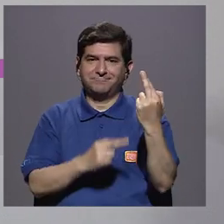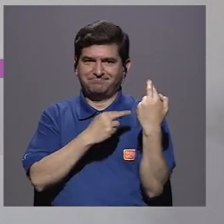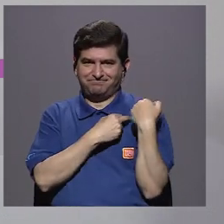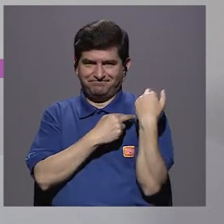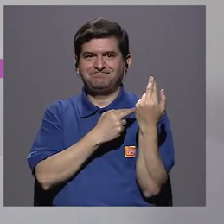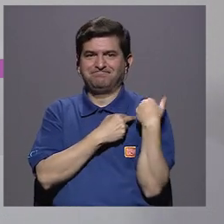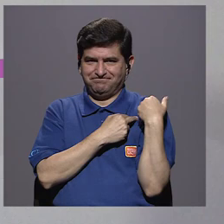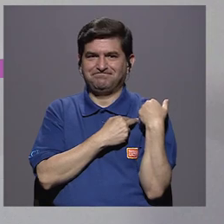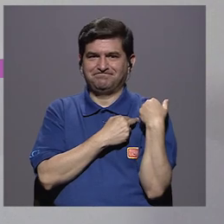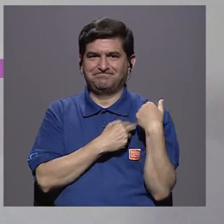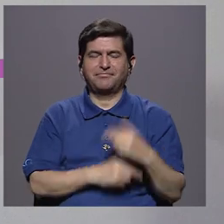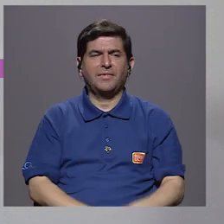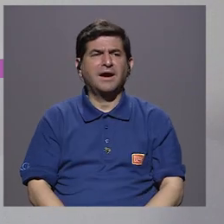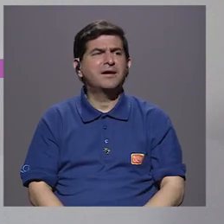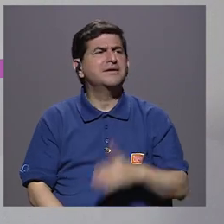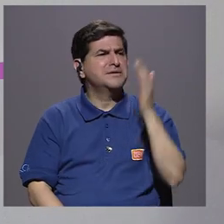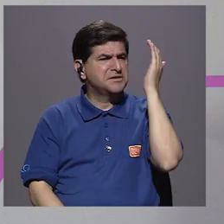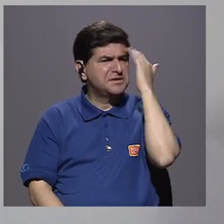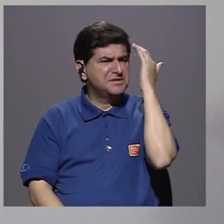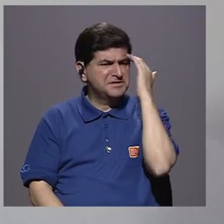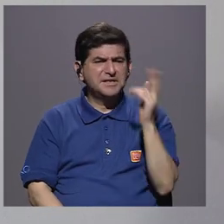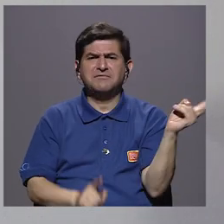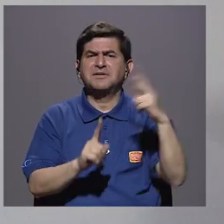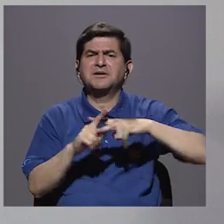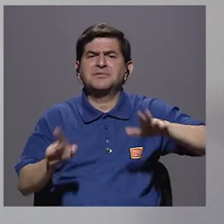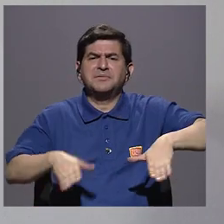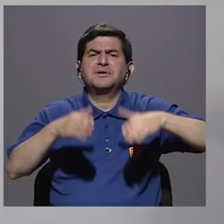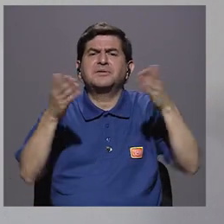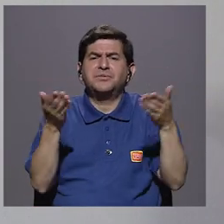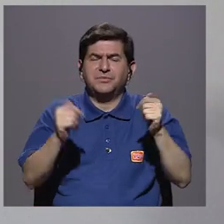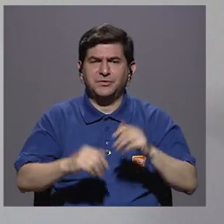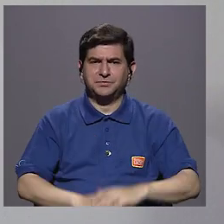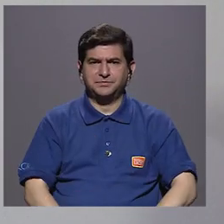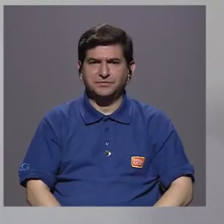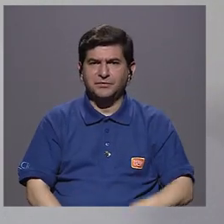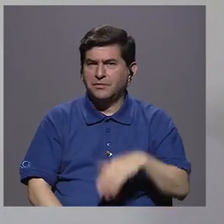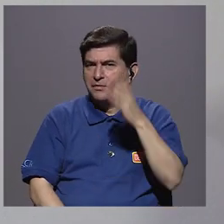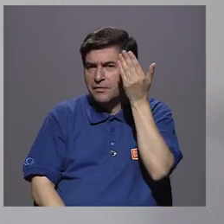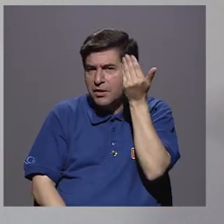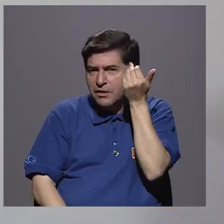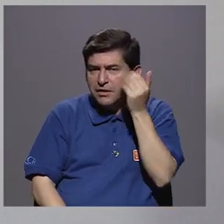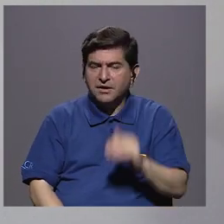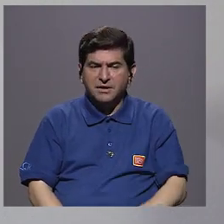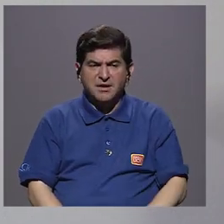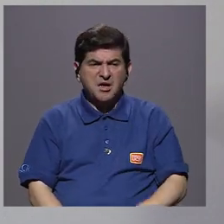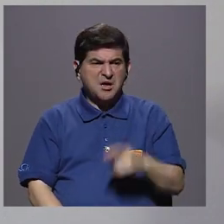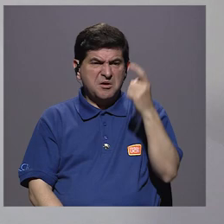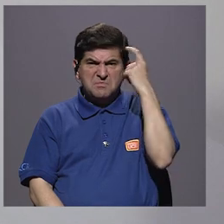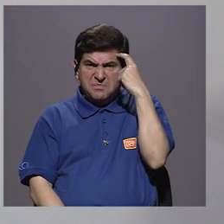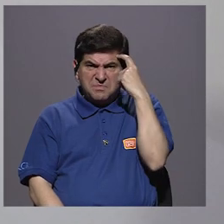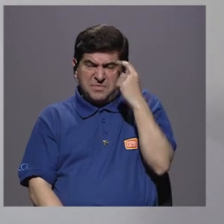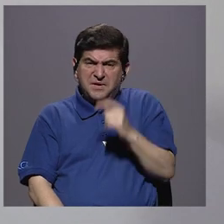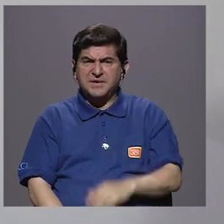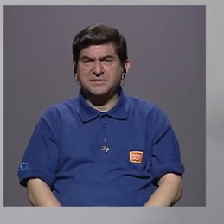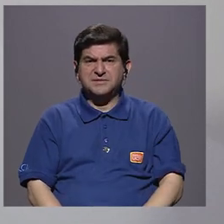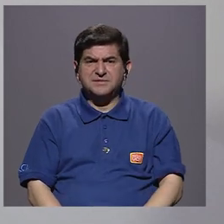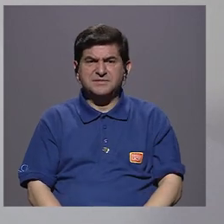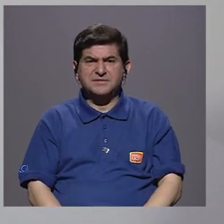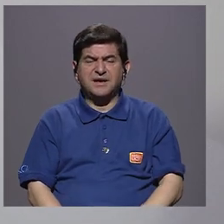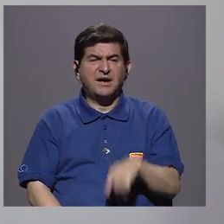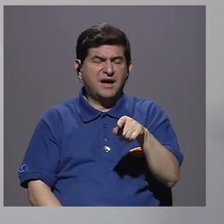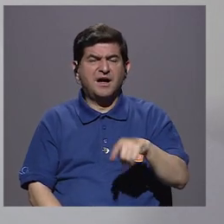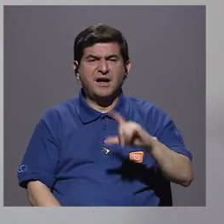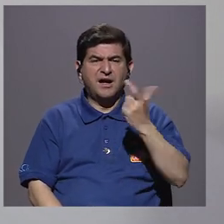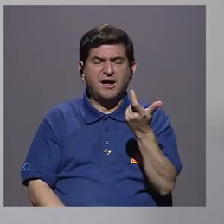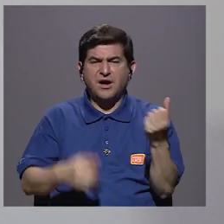deberes y pueden saber cómo ejercitarlos, ¿verdad? ¿Por qué? Ya le digo, porque a veces piensan que con la licencia